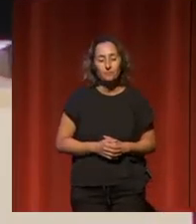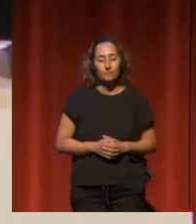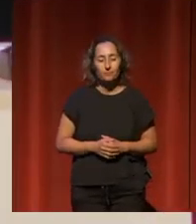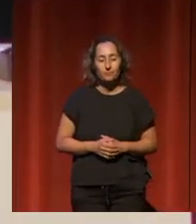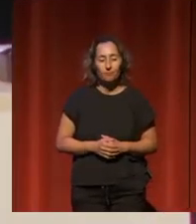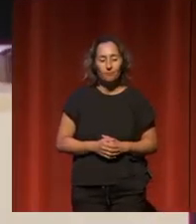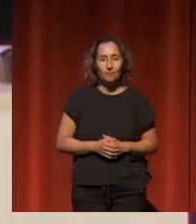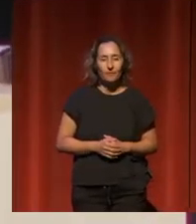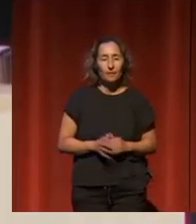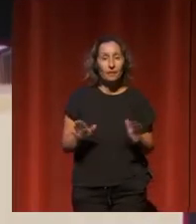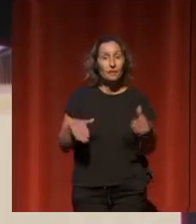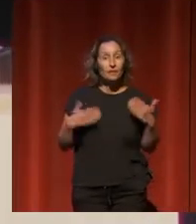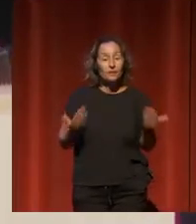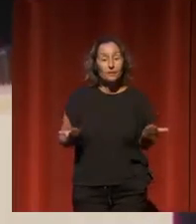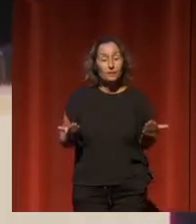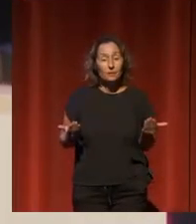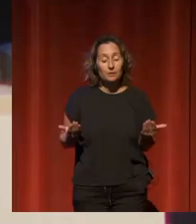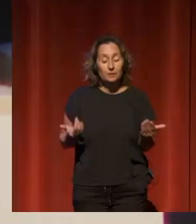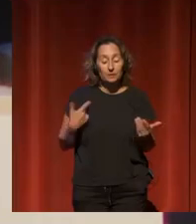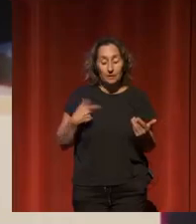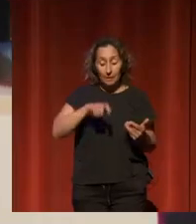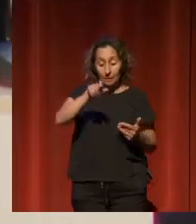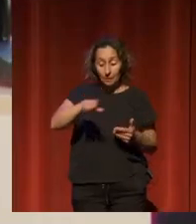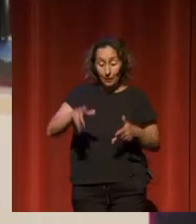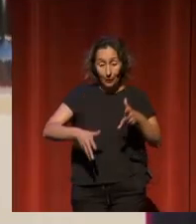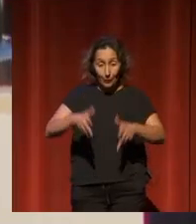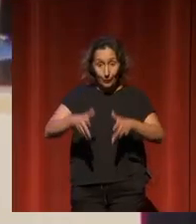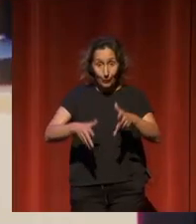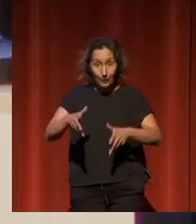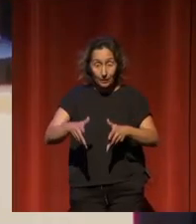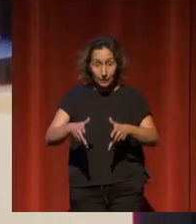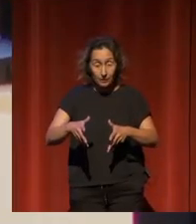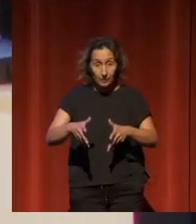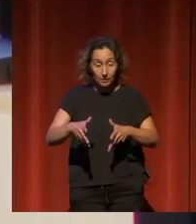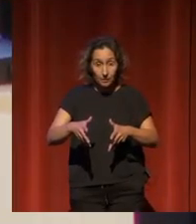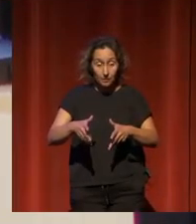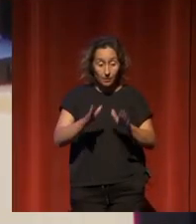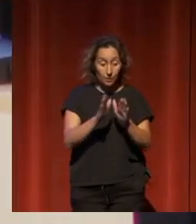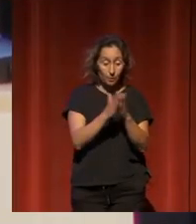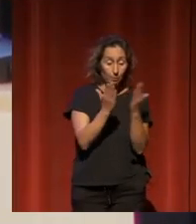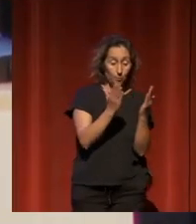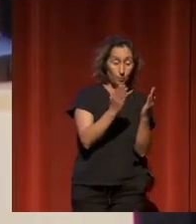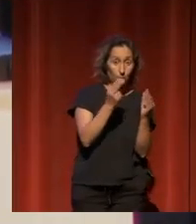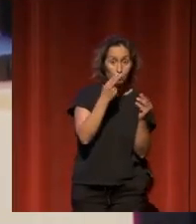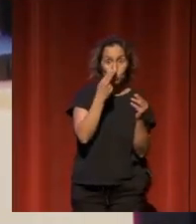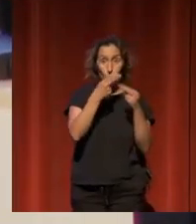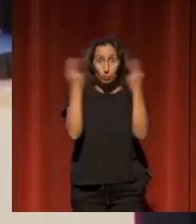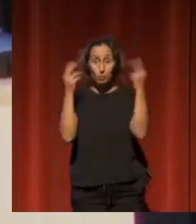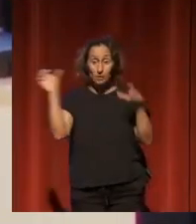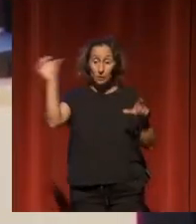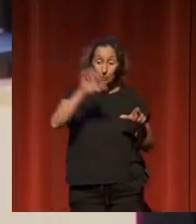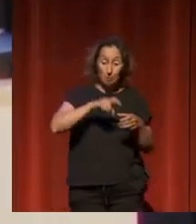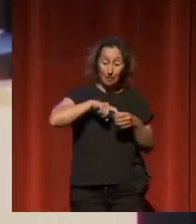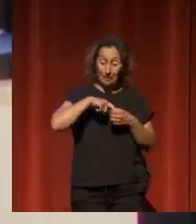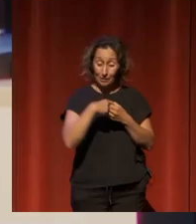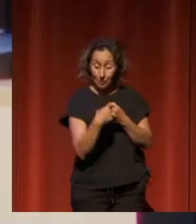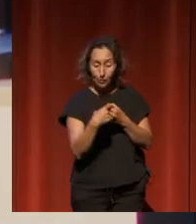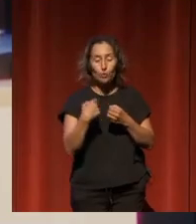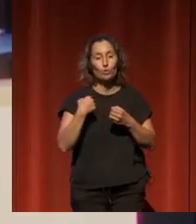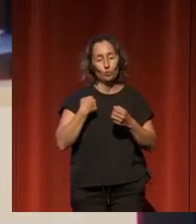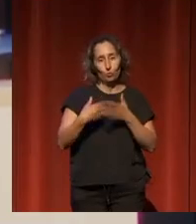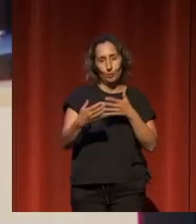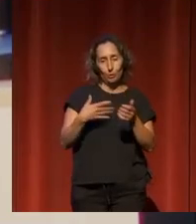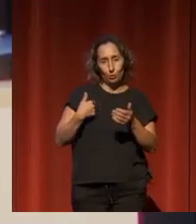entonces la participación ciudadana en las bibliotecas públicas de Europa es algo que he escrito